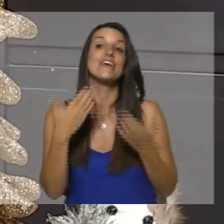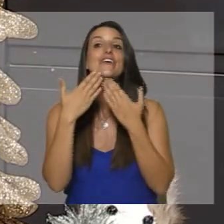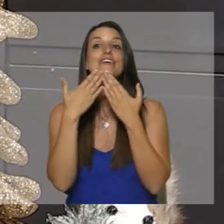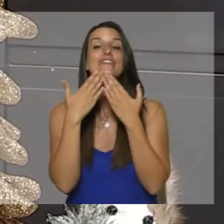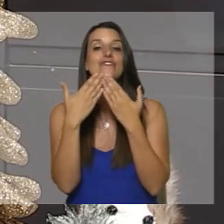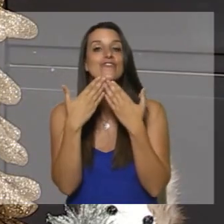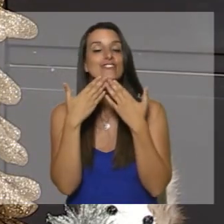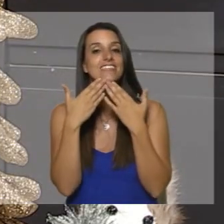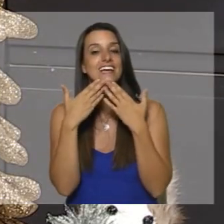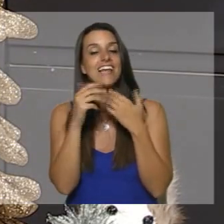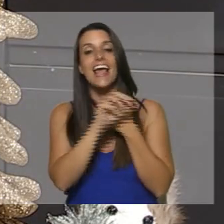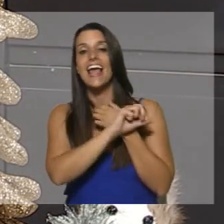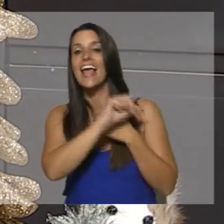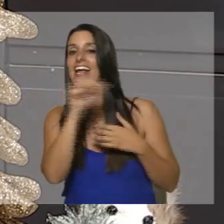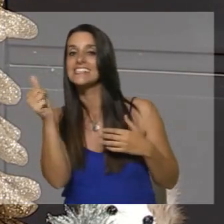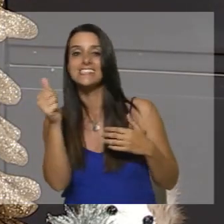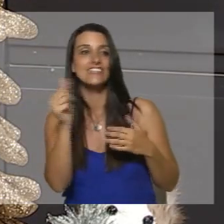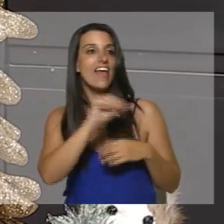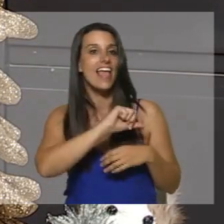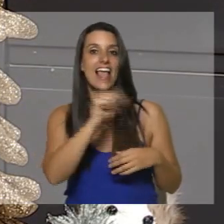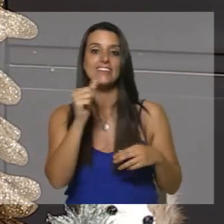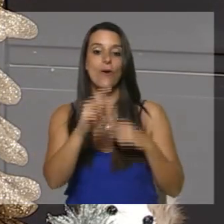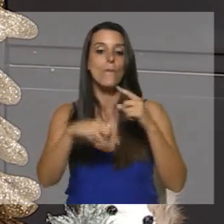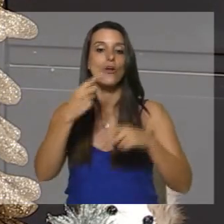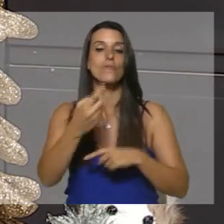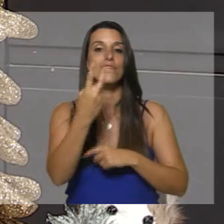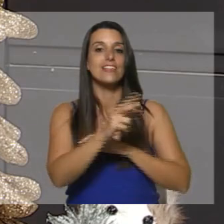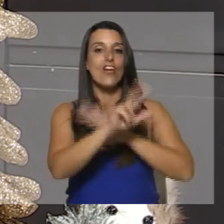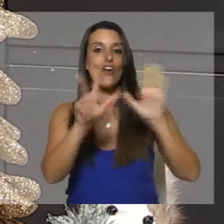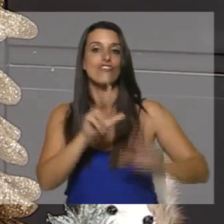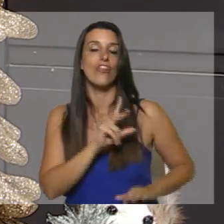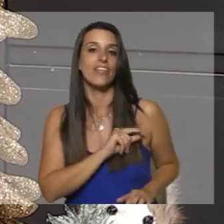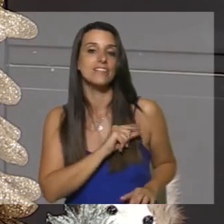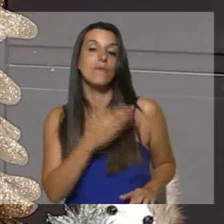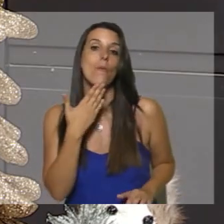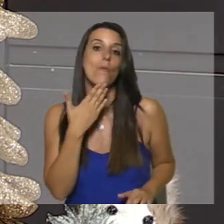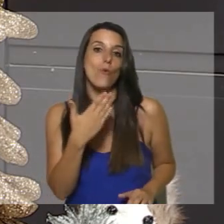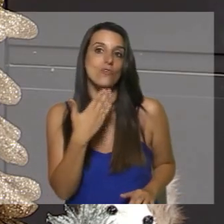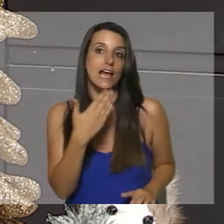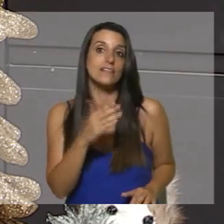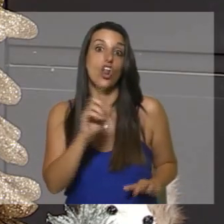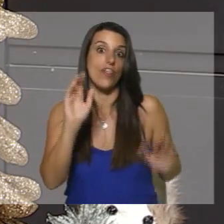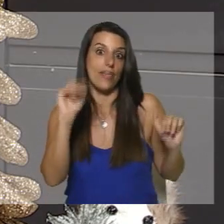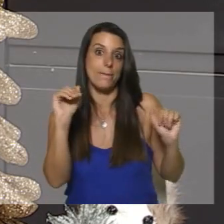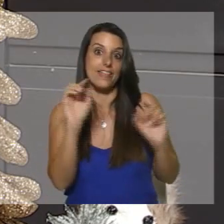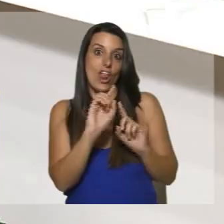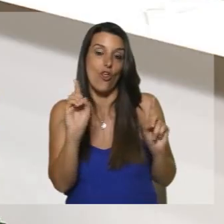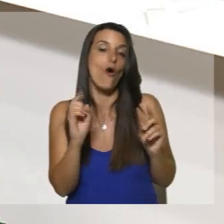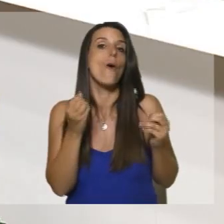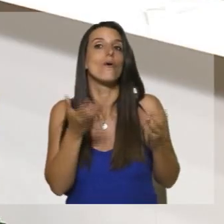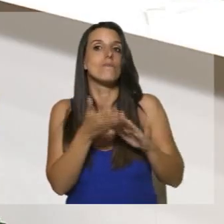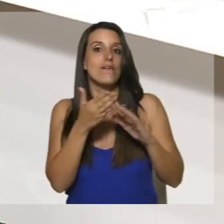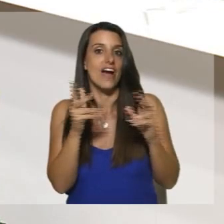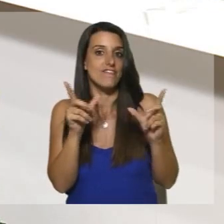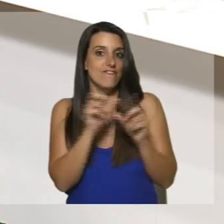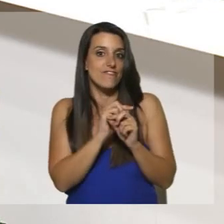por todo favor. El éxito para esta esencia que se estrenará el próximo 28 de diciembre. Gracias por acompañarnos. No los despedimos porque vamos a cerrar con